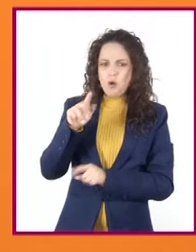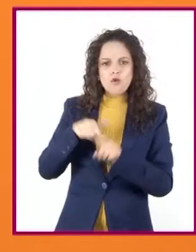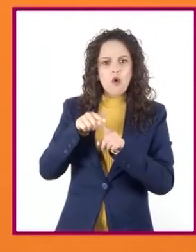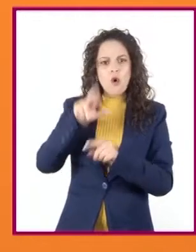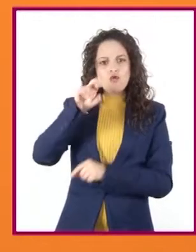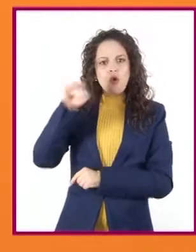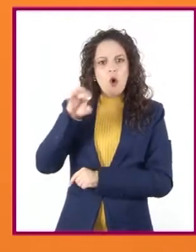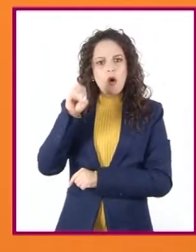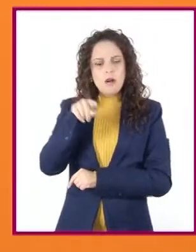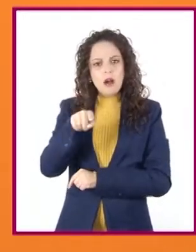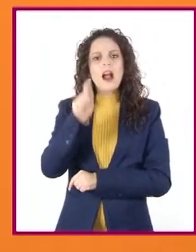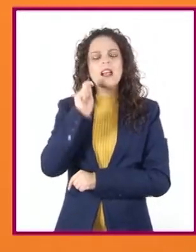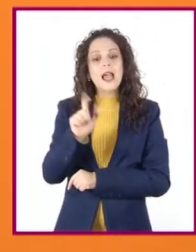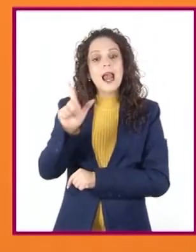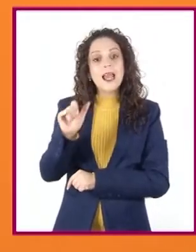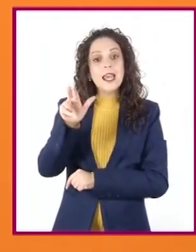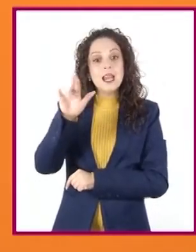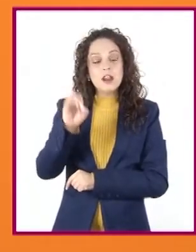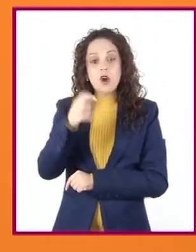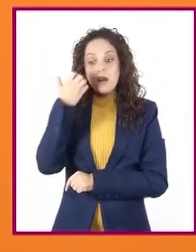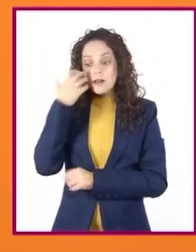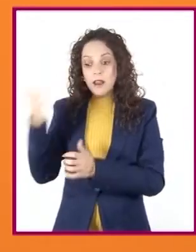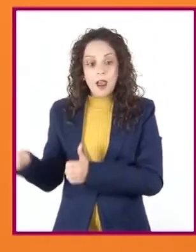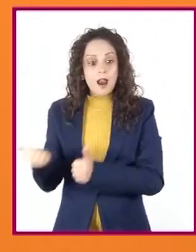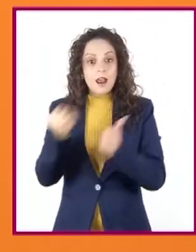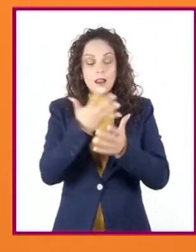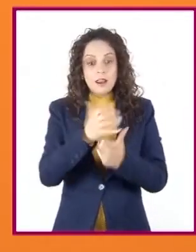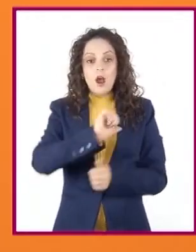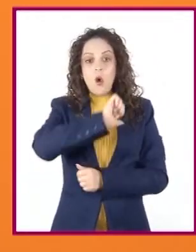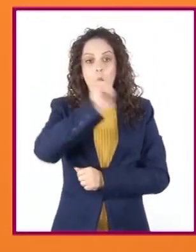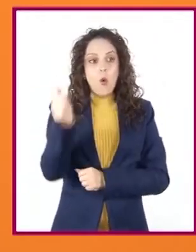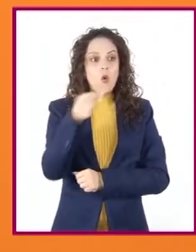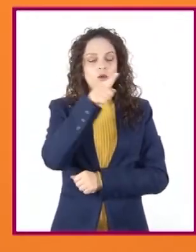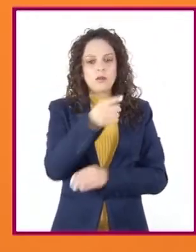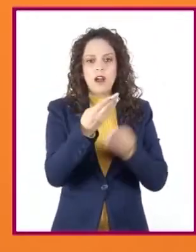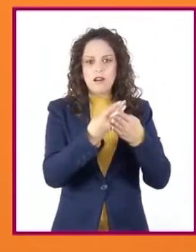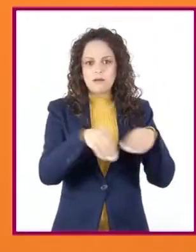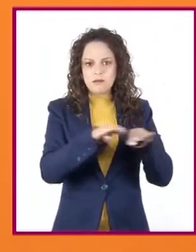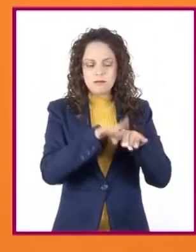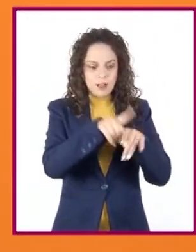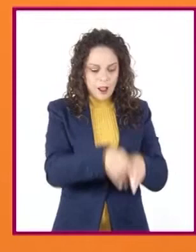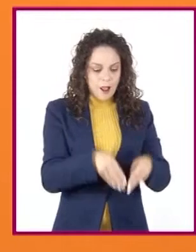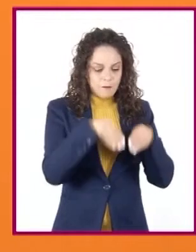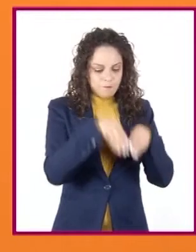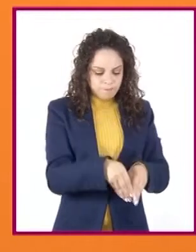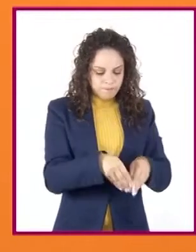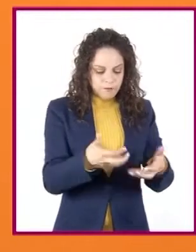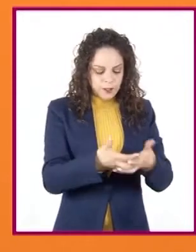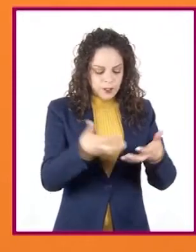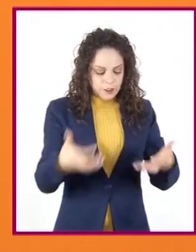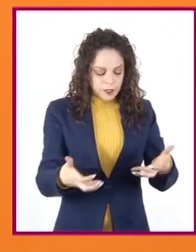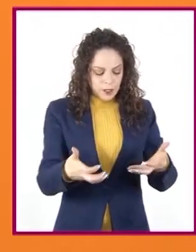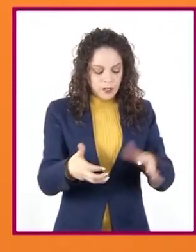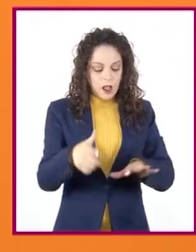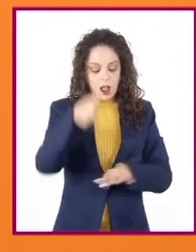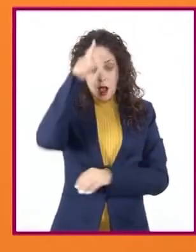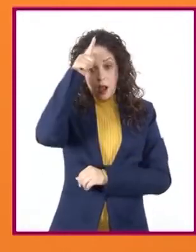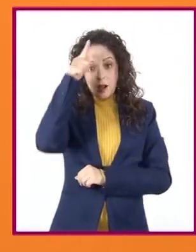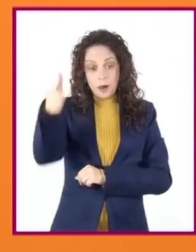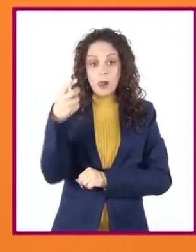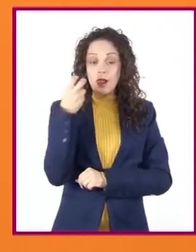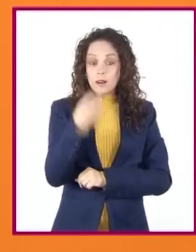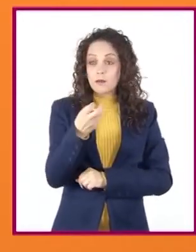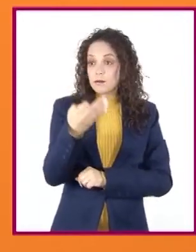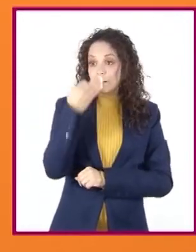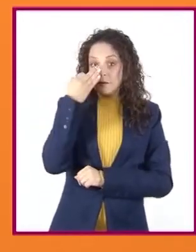de llevárselo y trasplantarlo en la casa de su caudillo Cosijoesa, se hallaron con que el hermoso